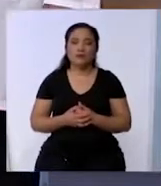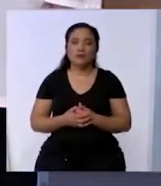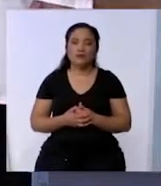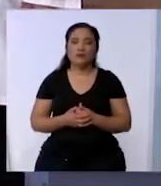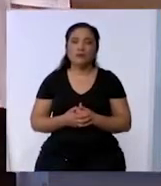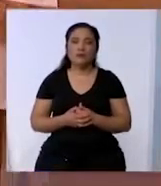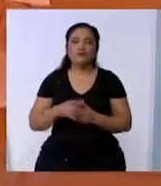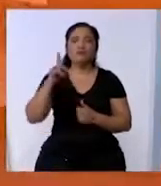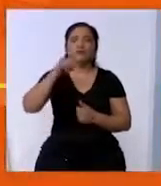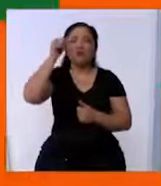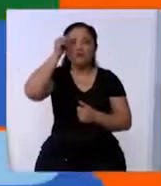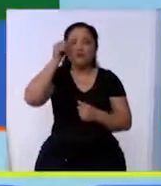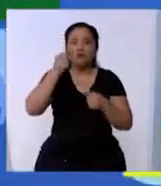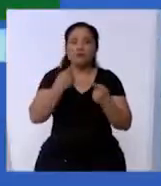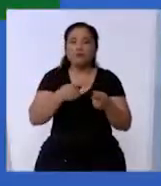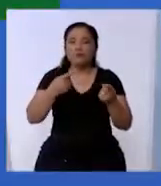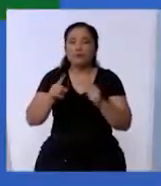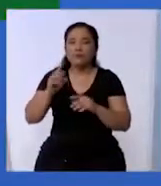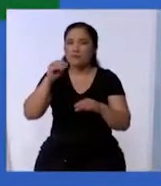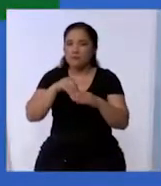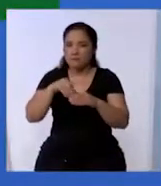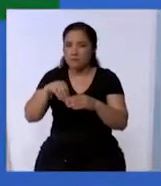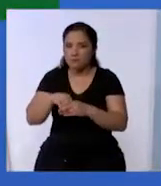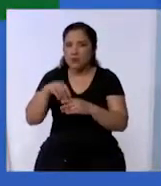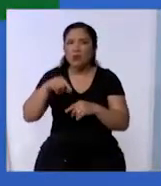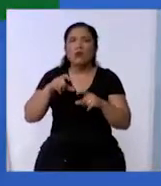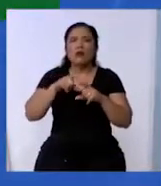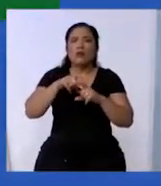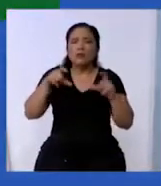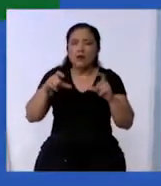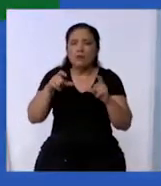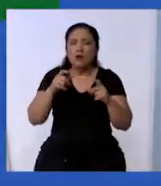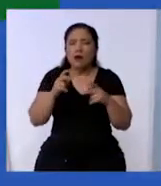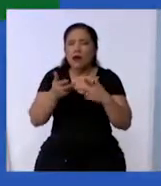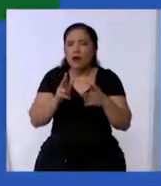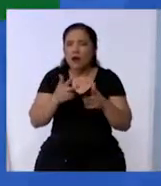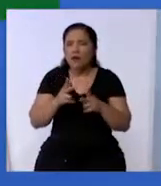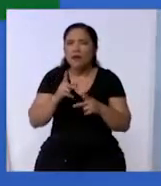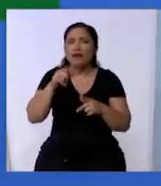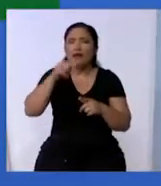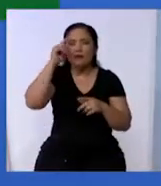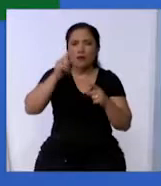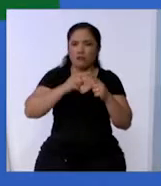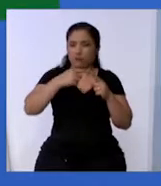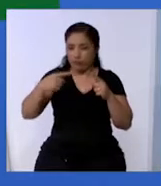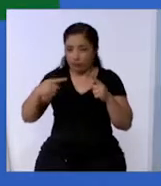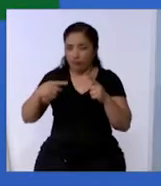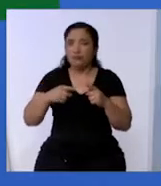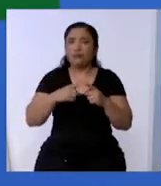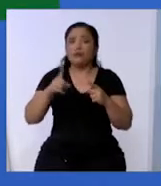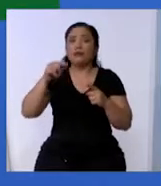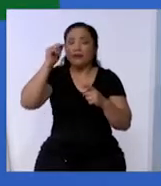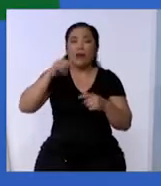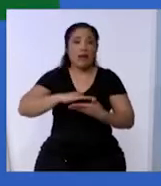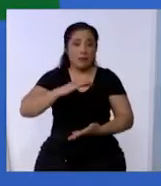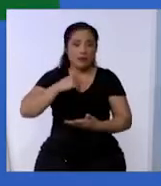la electrodinámica. Hoy vamos a hablar sobre lo que es la electricidad y nuestra capacidad, dice, resuelve